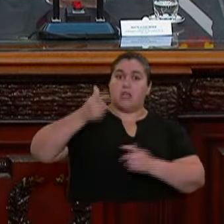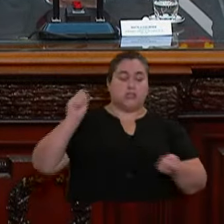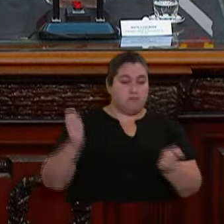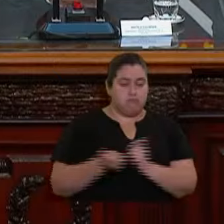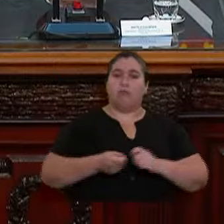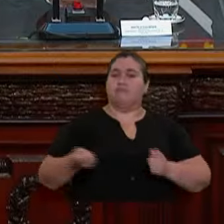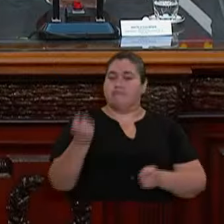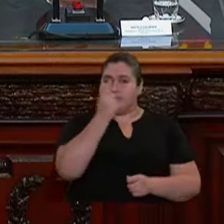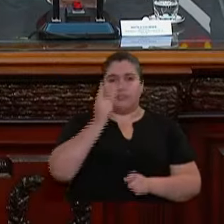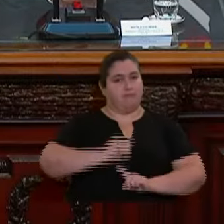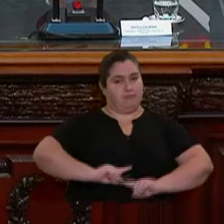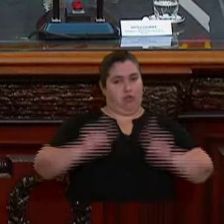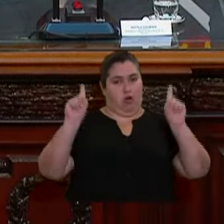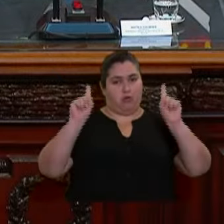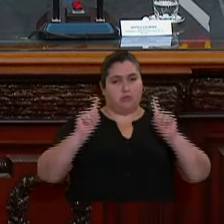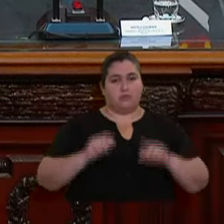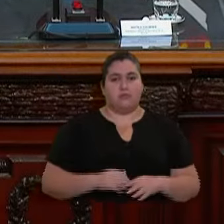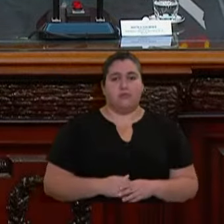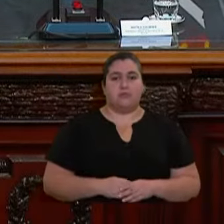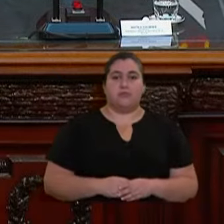otro.